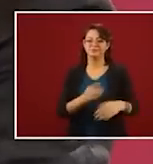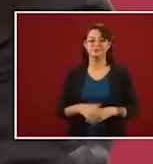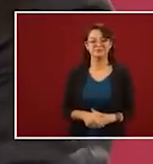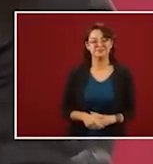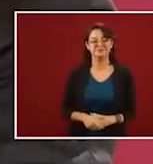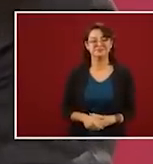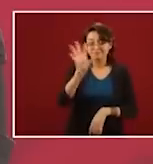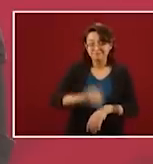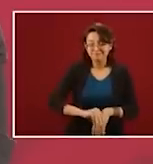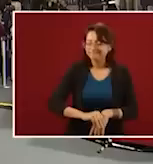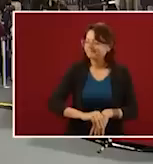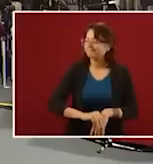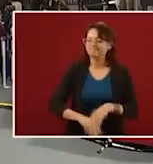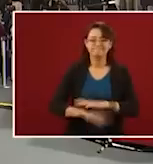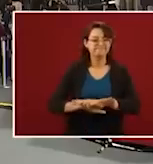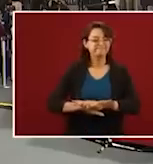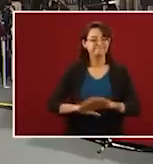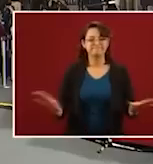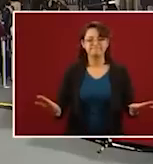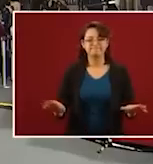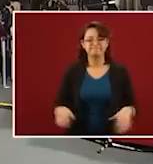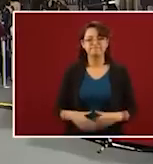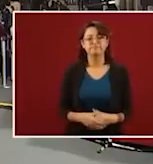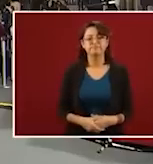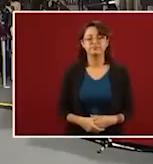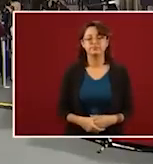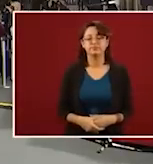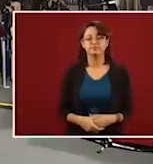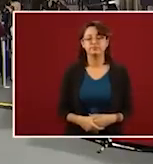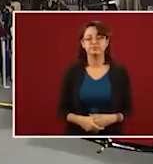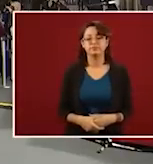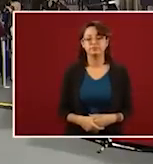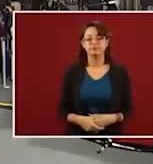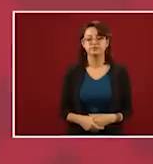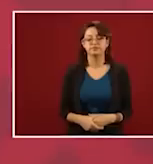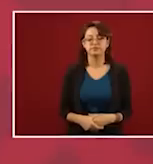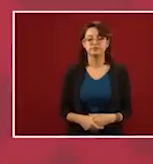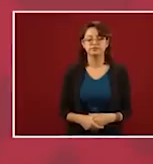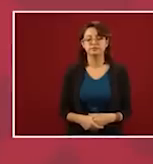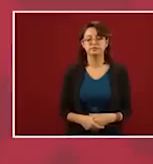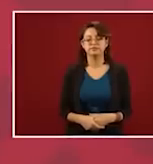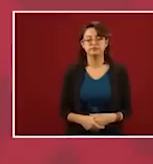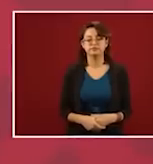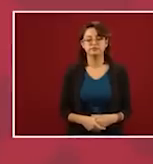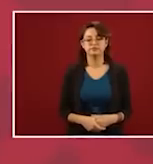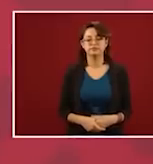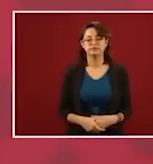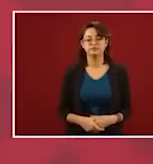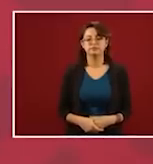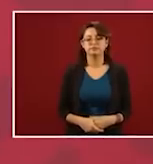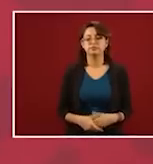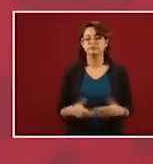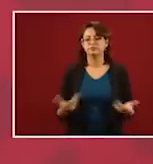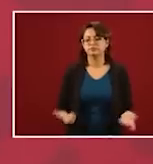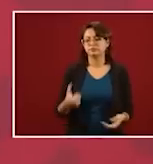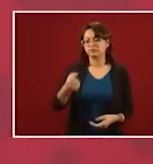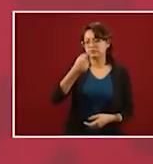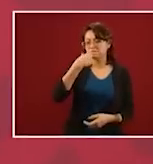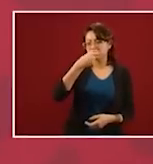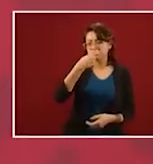abastecía. También decirles que no va a haber falta de